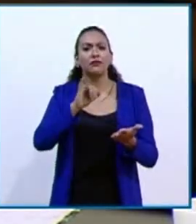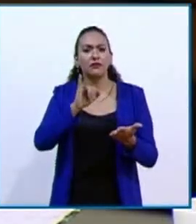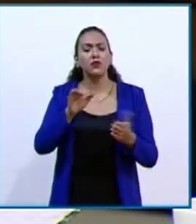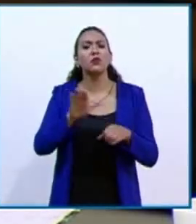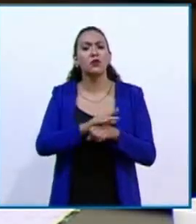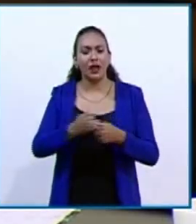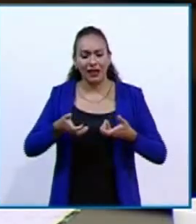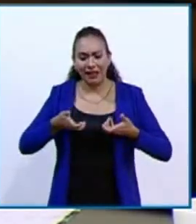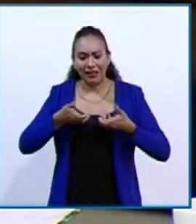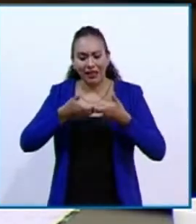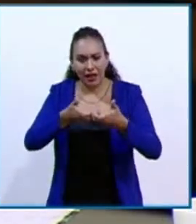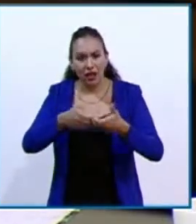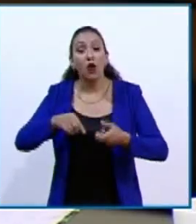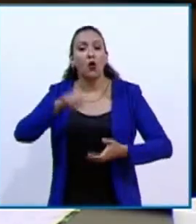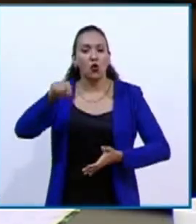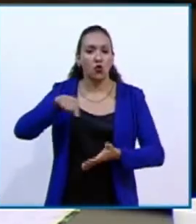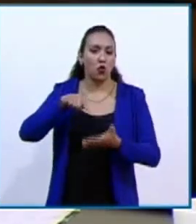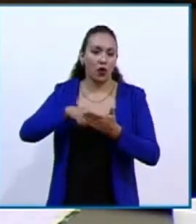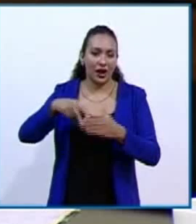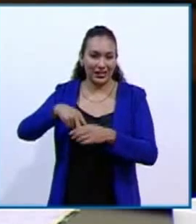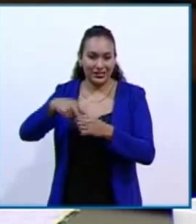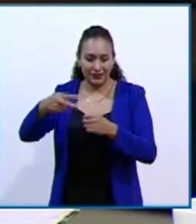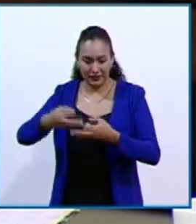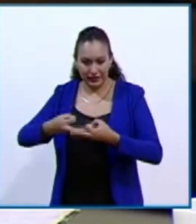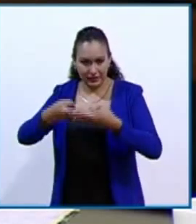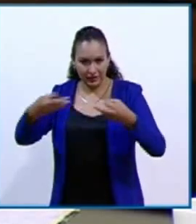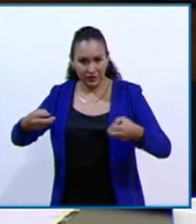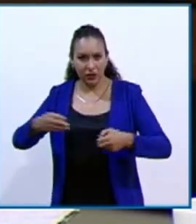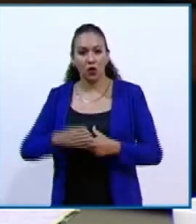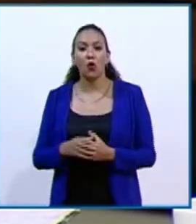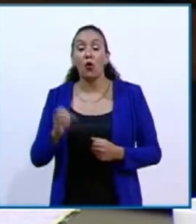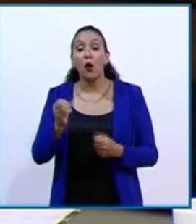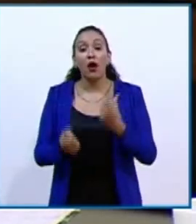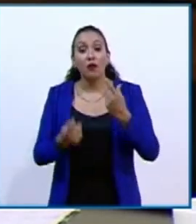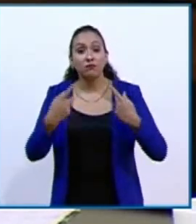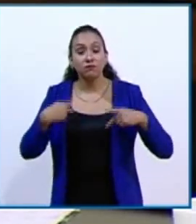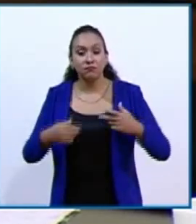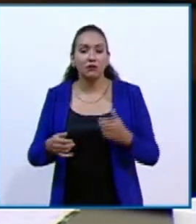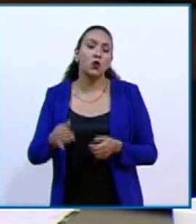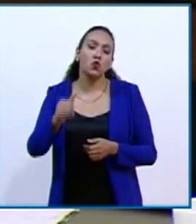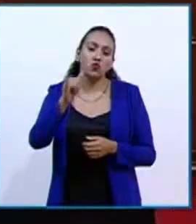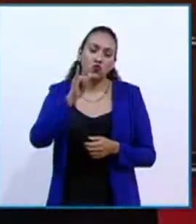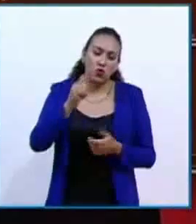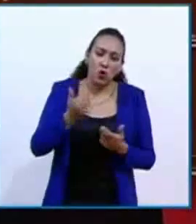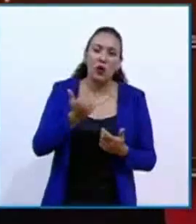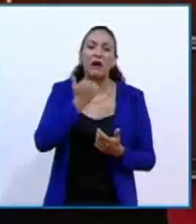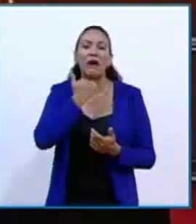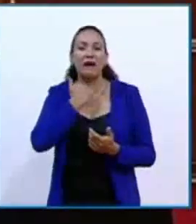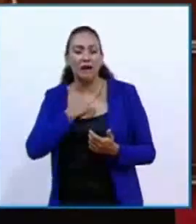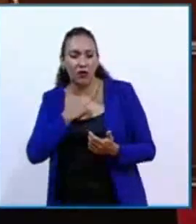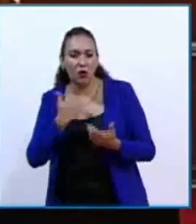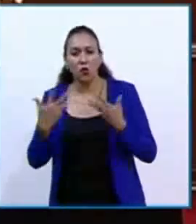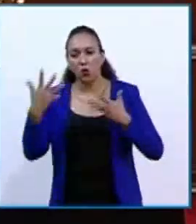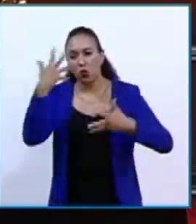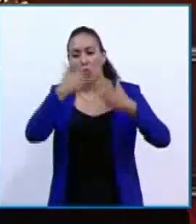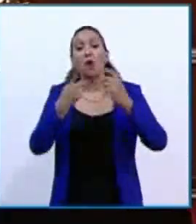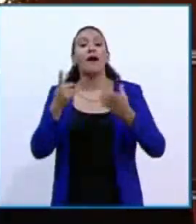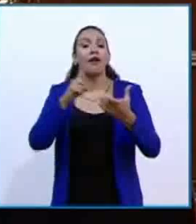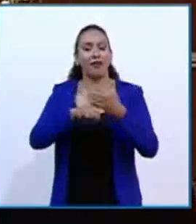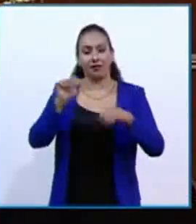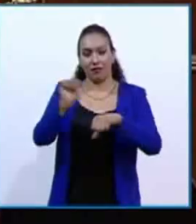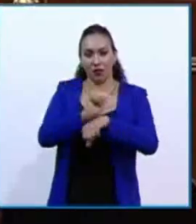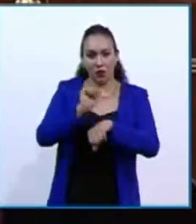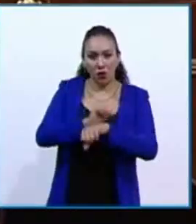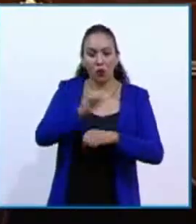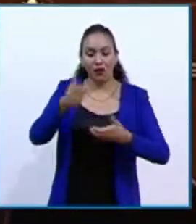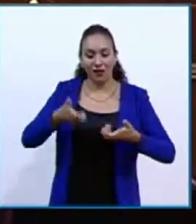pública o lotes baldíos o por pernoctar en estado de ebriedad o bajo el influjo de tóxicos en interiores de vehículos o en la vía